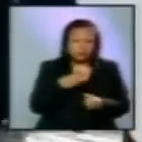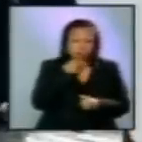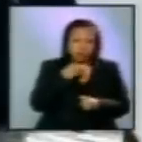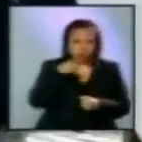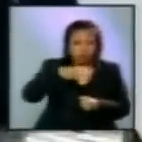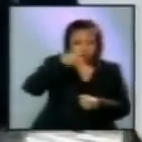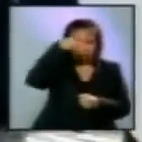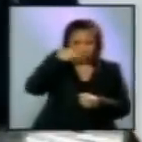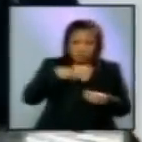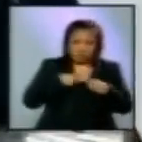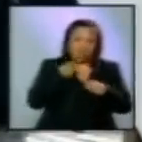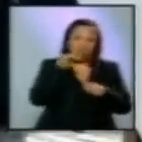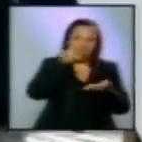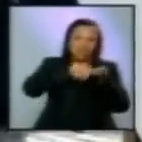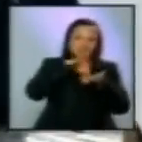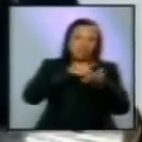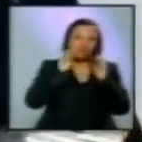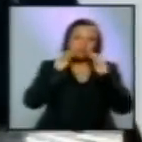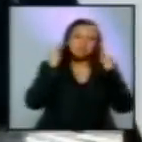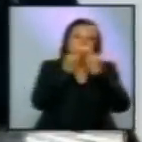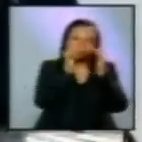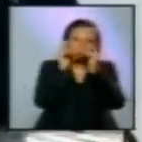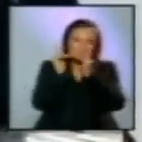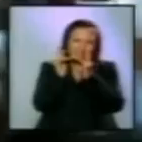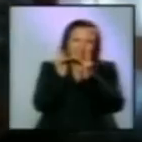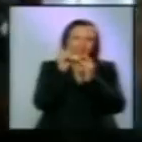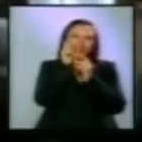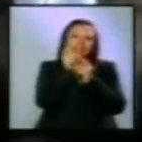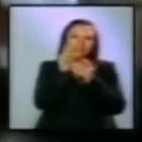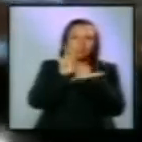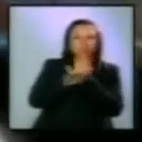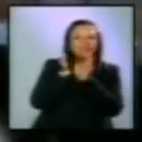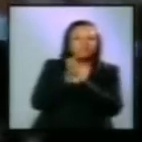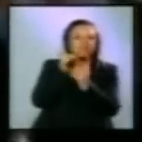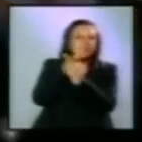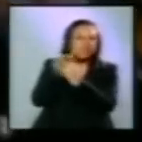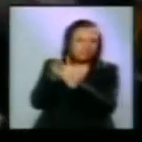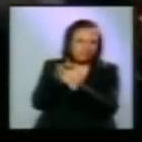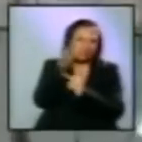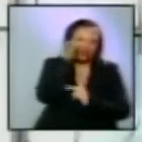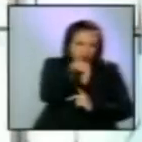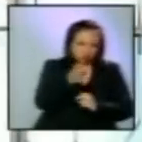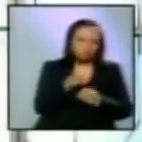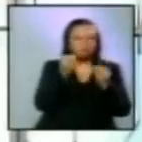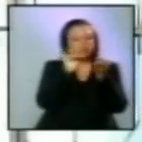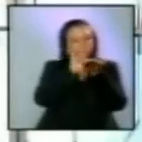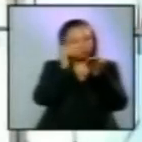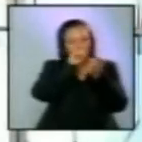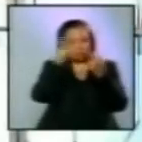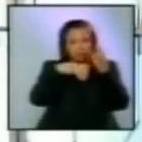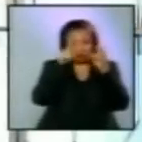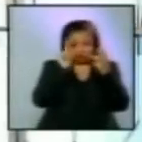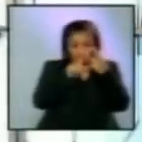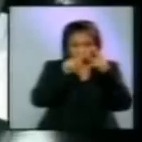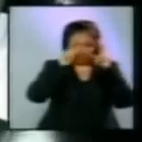norte, ahí está el crimen organizado. Es complicidad. Muchas gracias. Continuamos con el tercer tema,